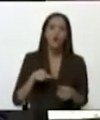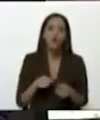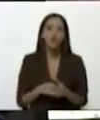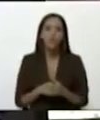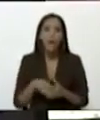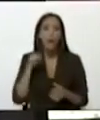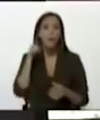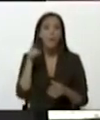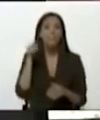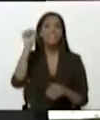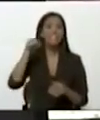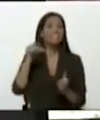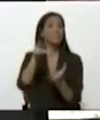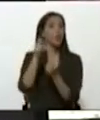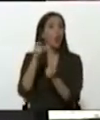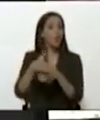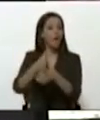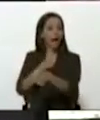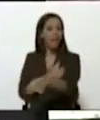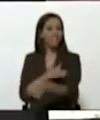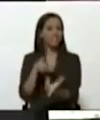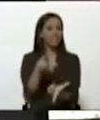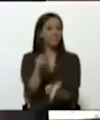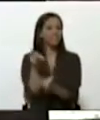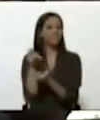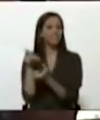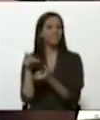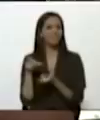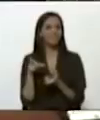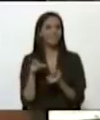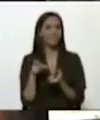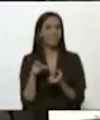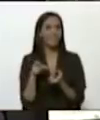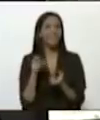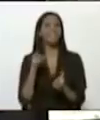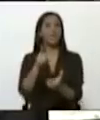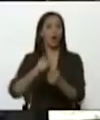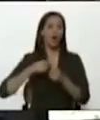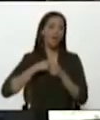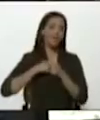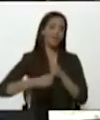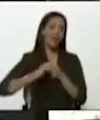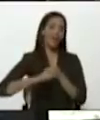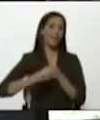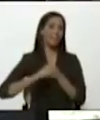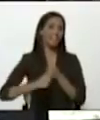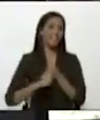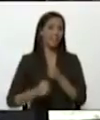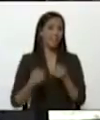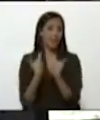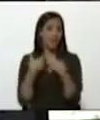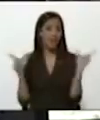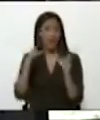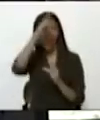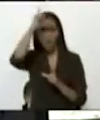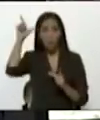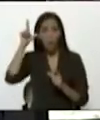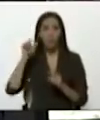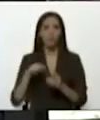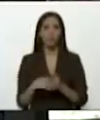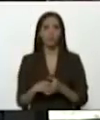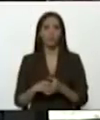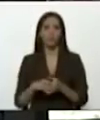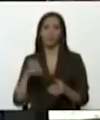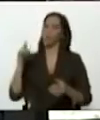ese sí cobro y por adelantado. Y bastante. Ah, y cobró en efectivo para soltar a Leopoldo López. No, pero él dice que